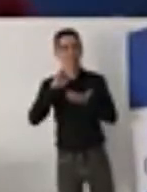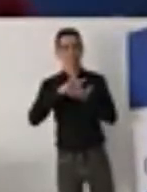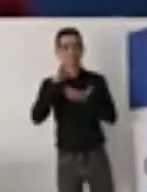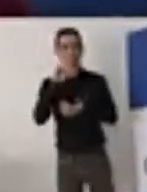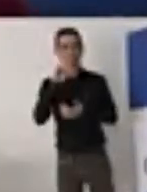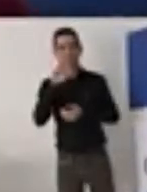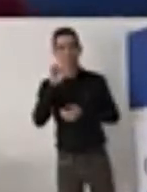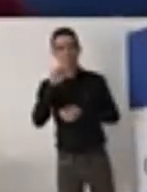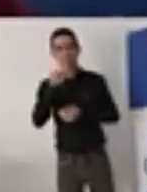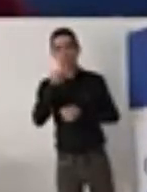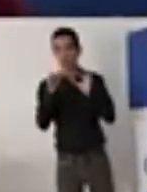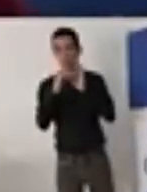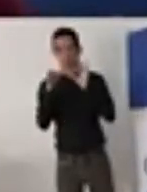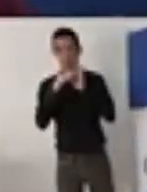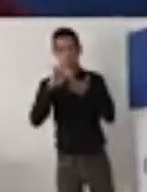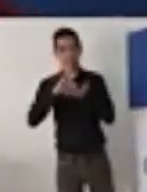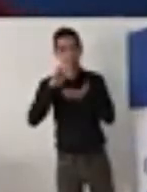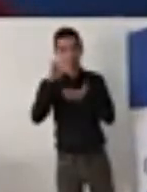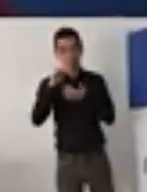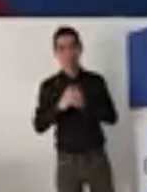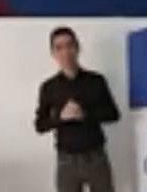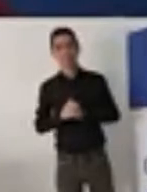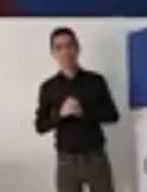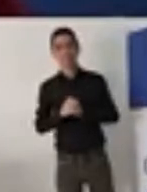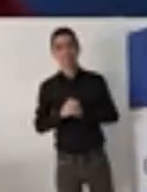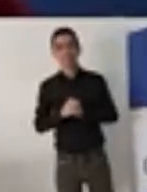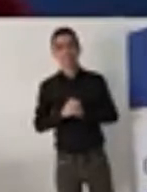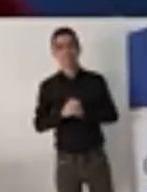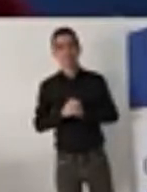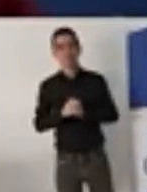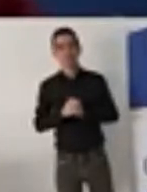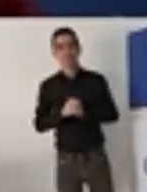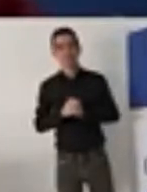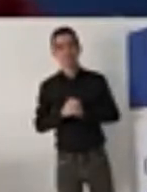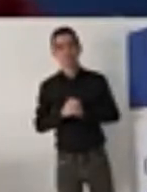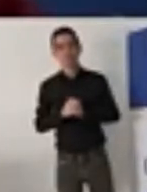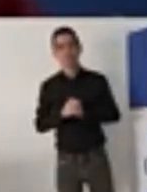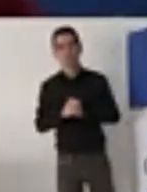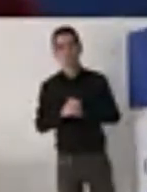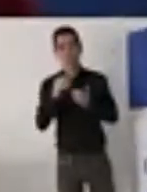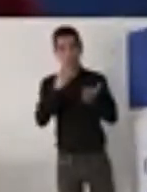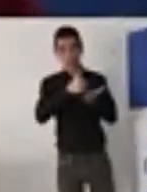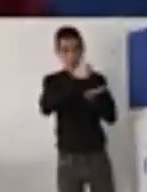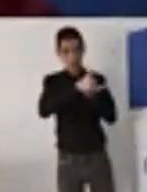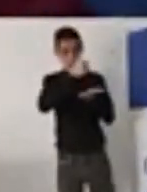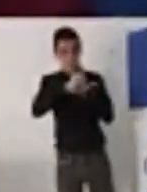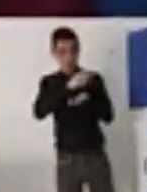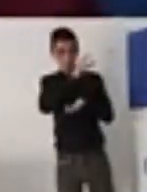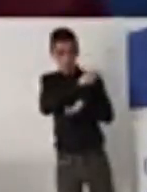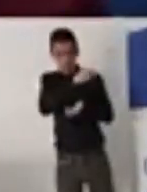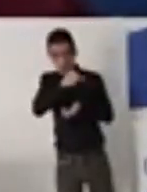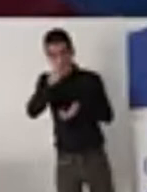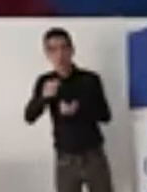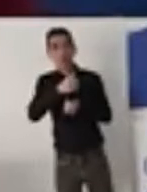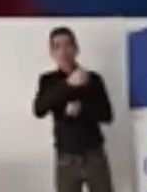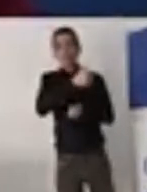es justamente el rol de las ciudades y la importancia que tiene el intercambio de ideas. Justamente es por esa